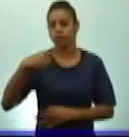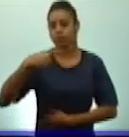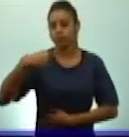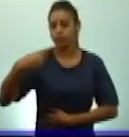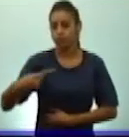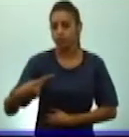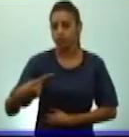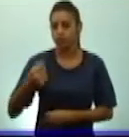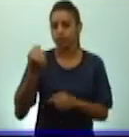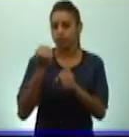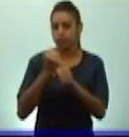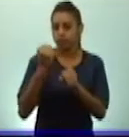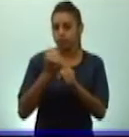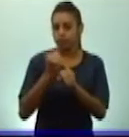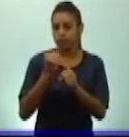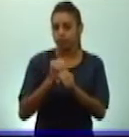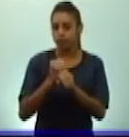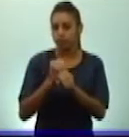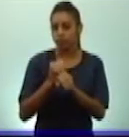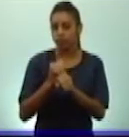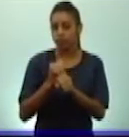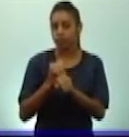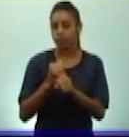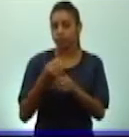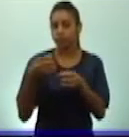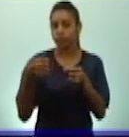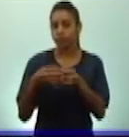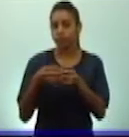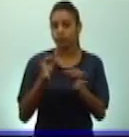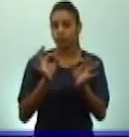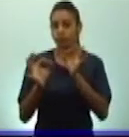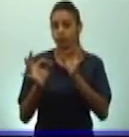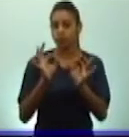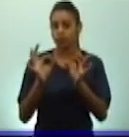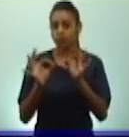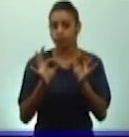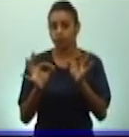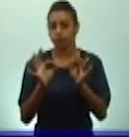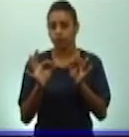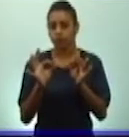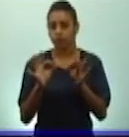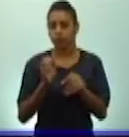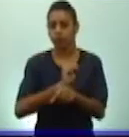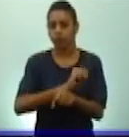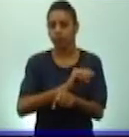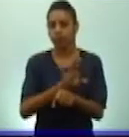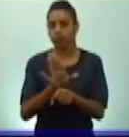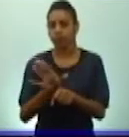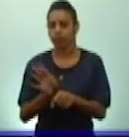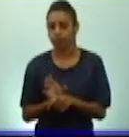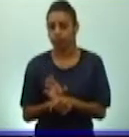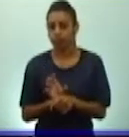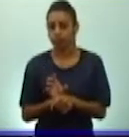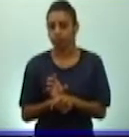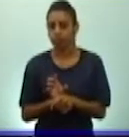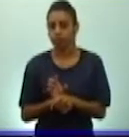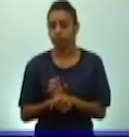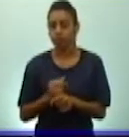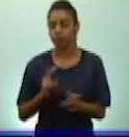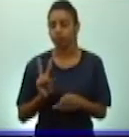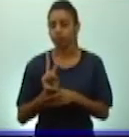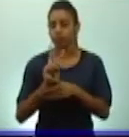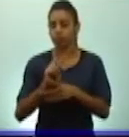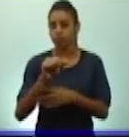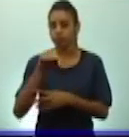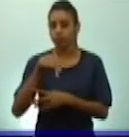de trabajo temporal para la prevención y el control del coronavirus. Los invito entonces